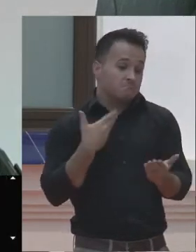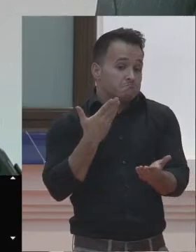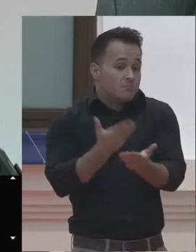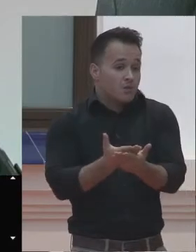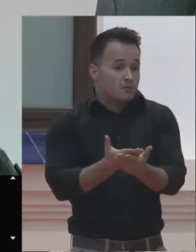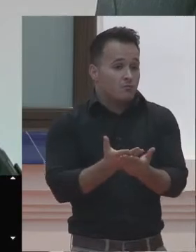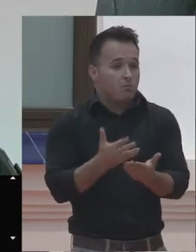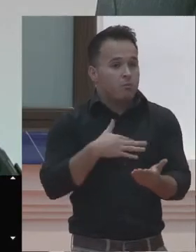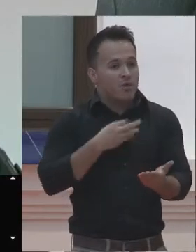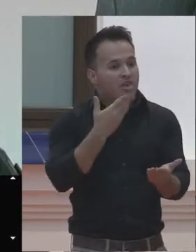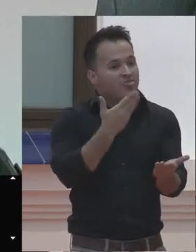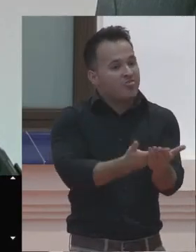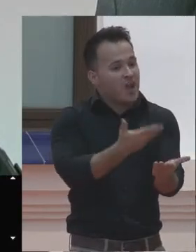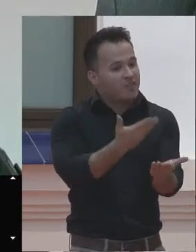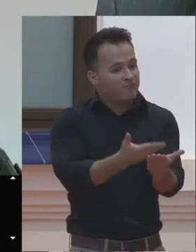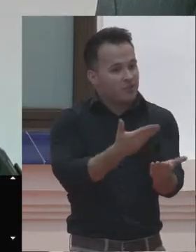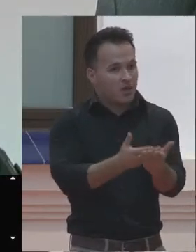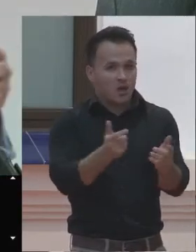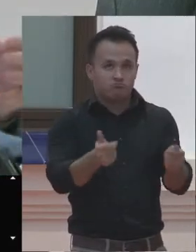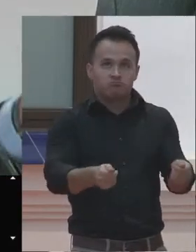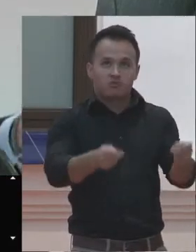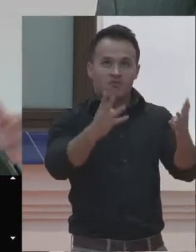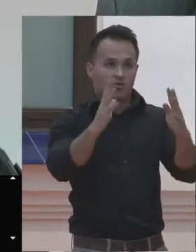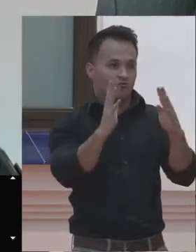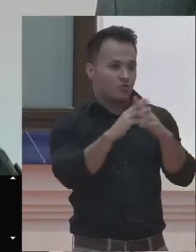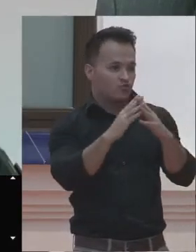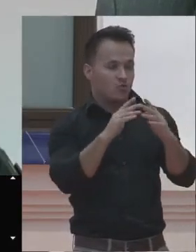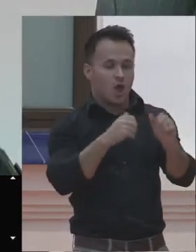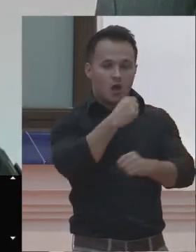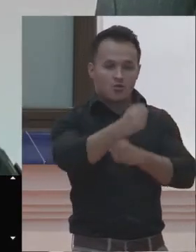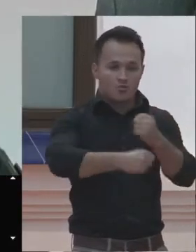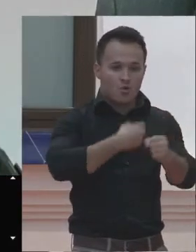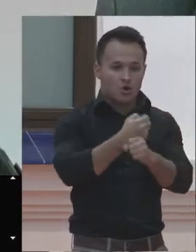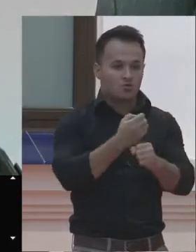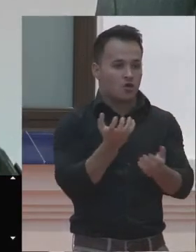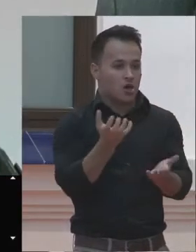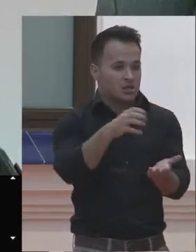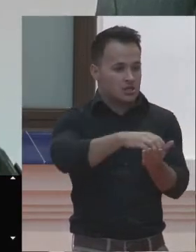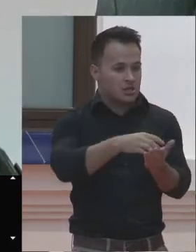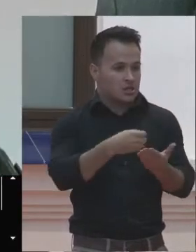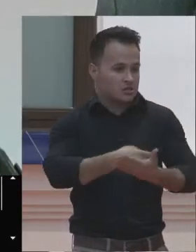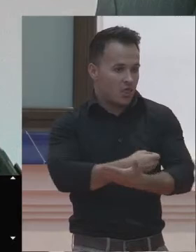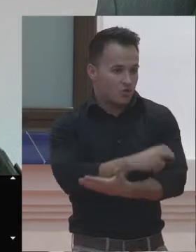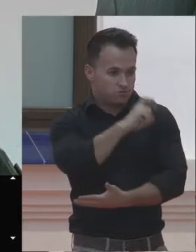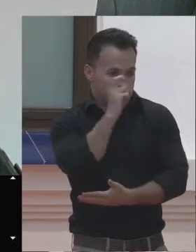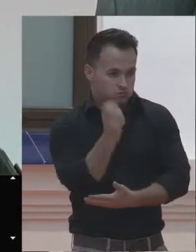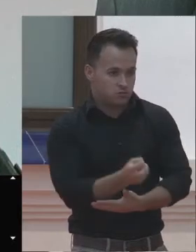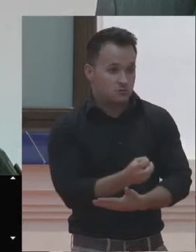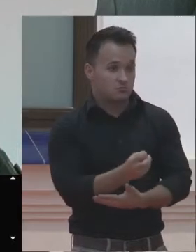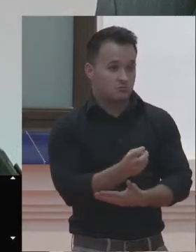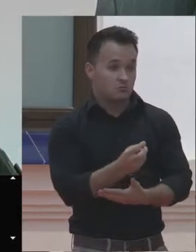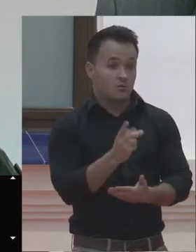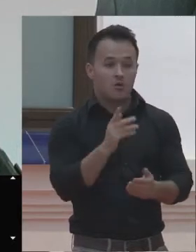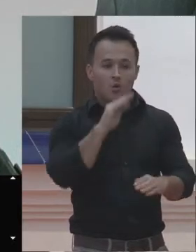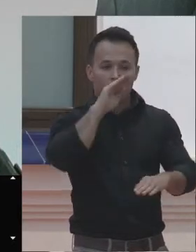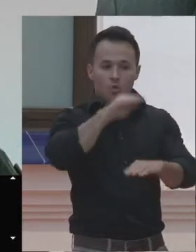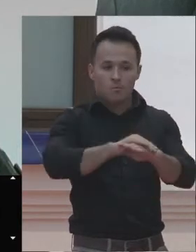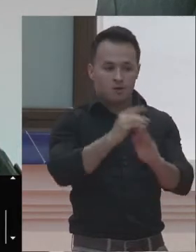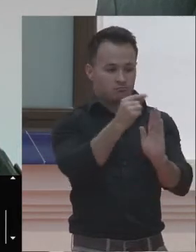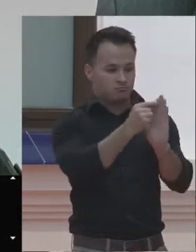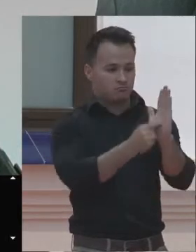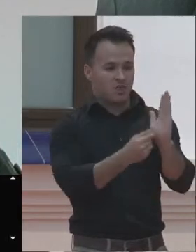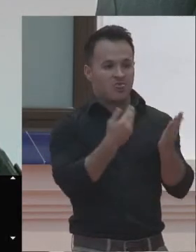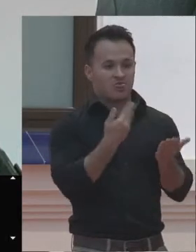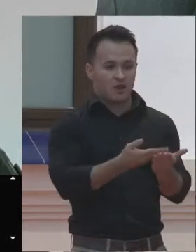se pueda certificar un edificio, una infraestructura, un aeropuerto, una estación o lo que sea, cumpliendo una